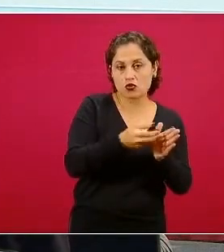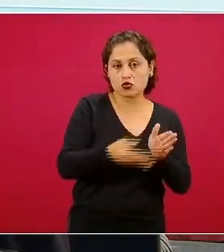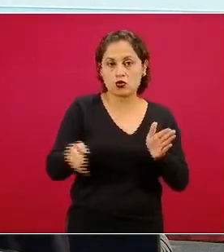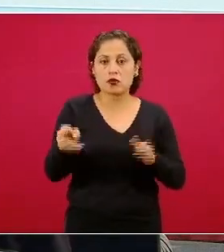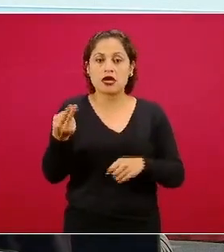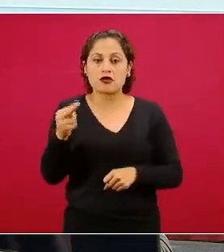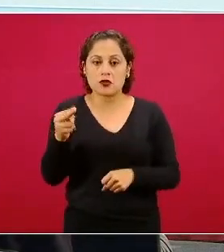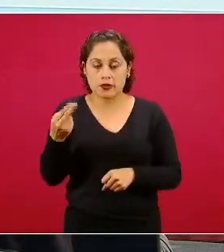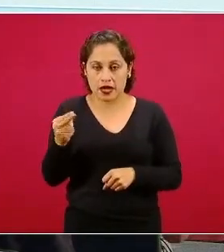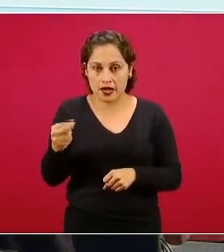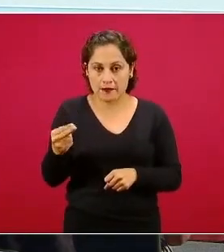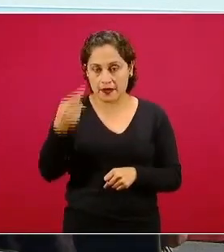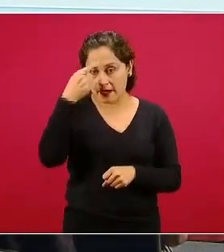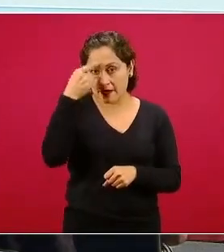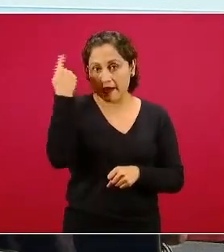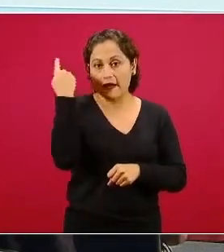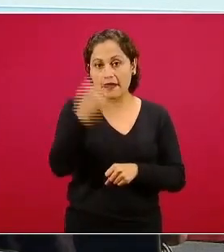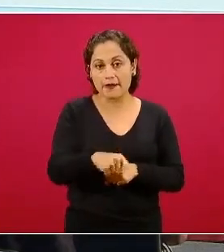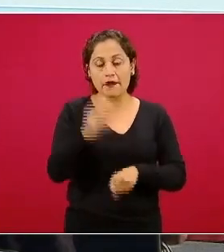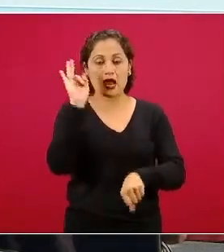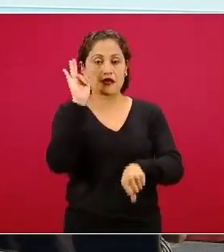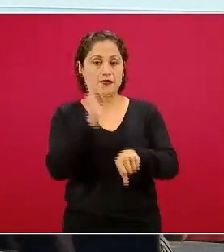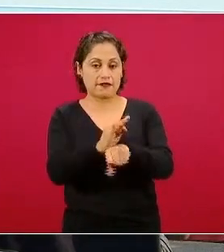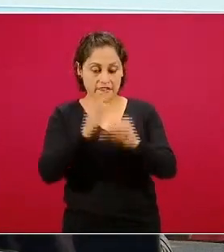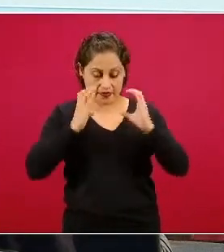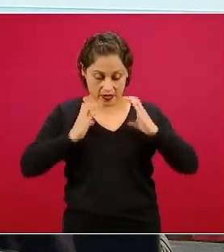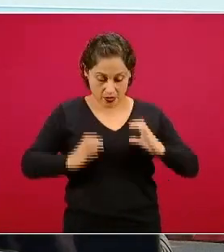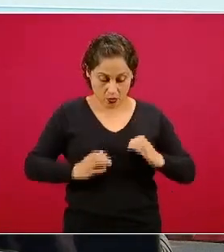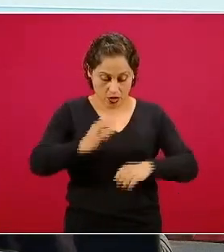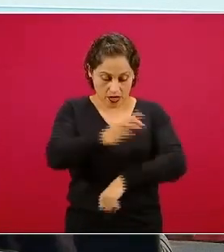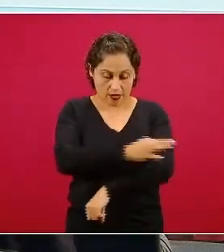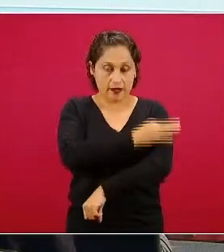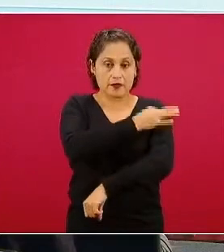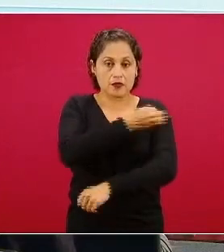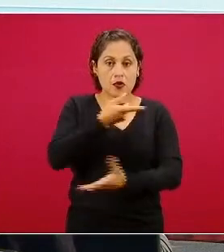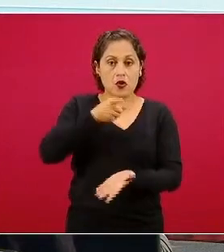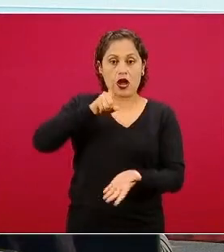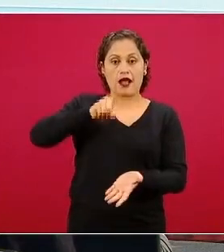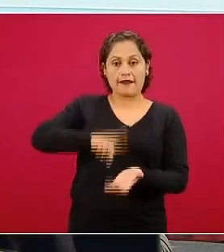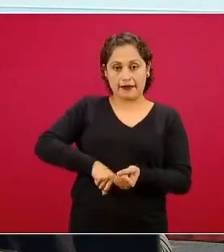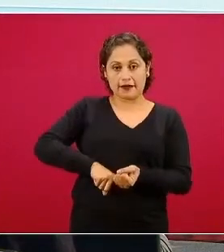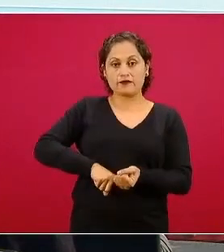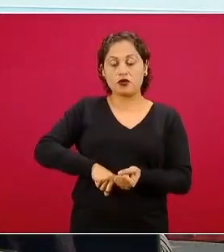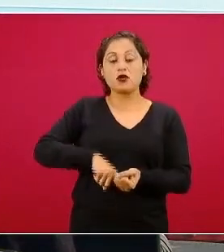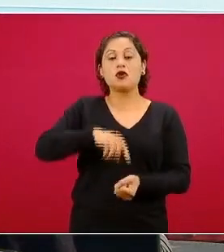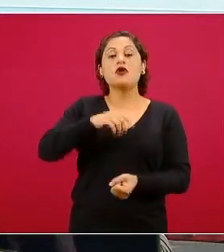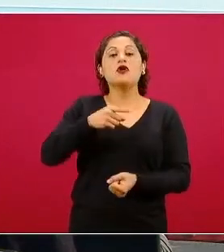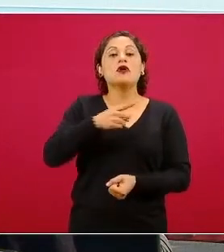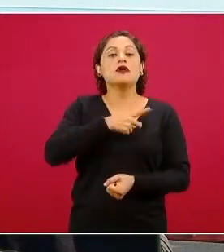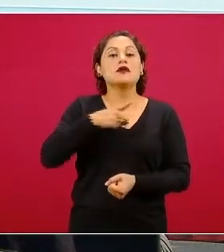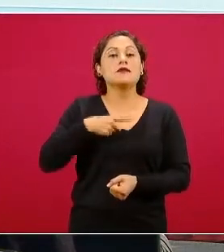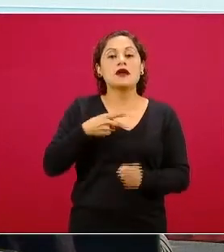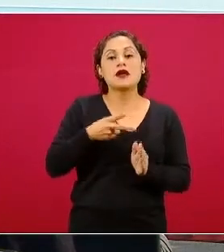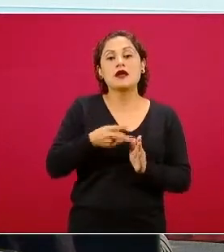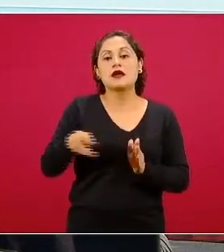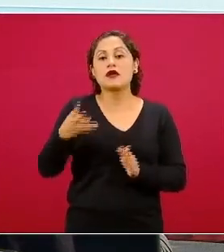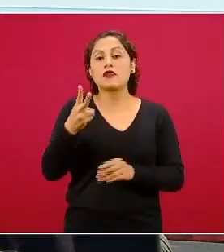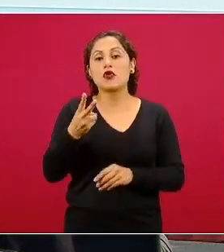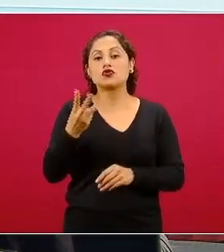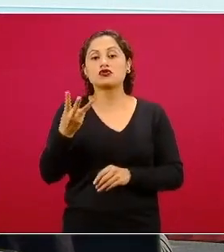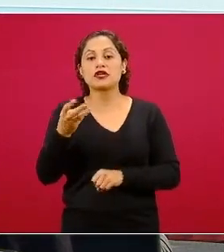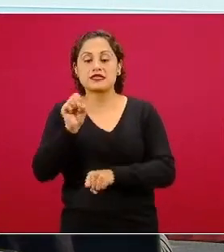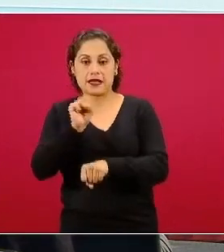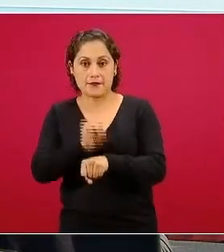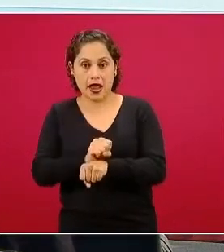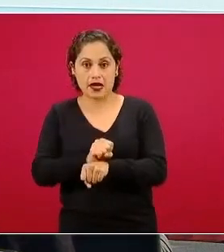genere anticuerpos o titulaciones protectoras, se tarda de 2 a 3 semanas. Entonces, ¿para qué? Para que cuando